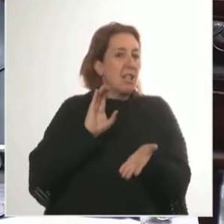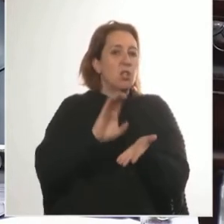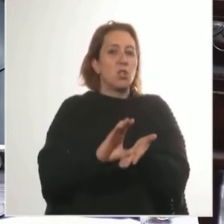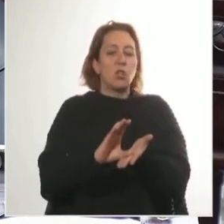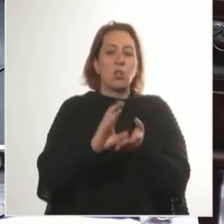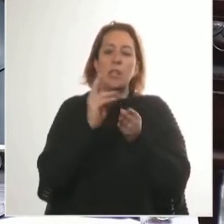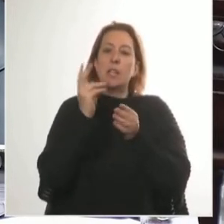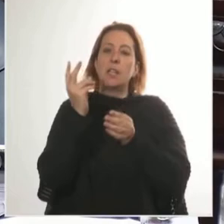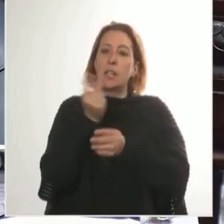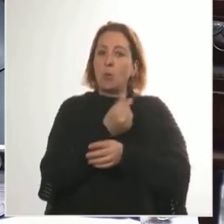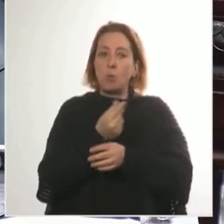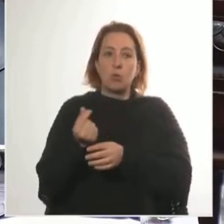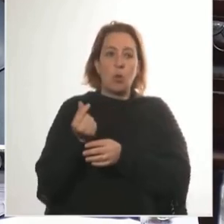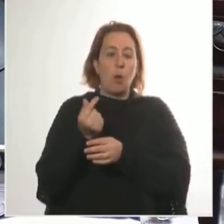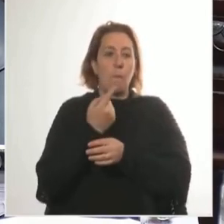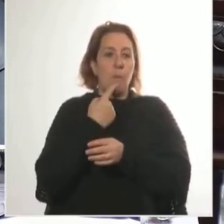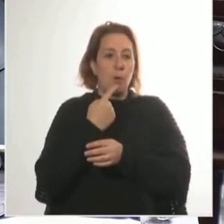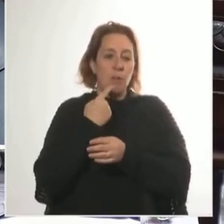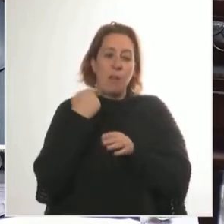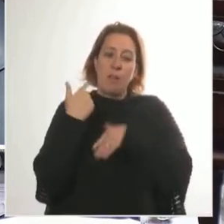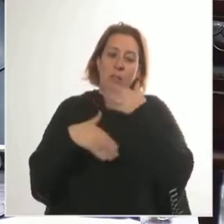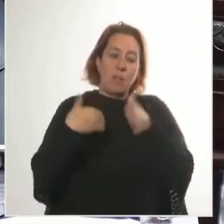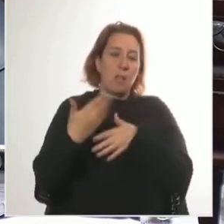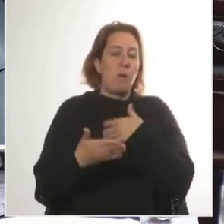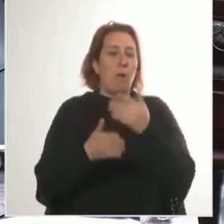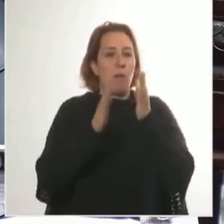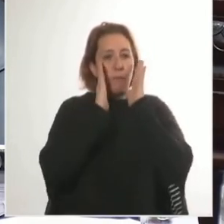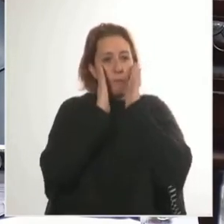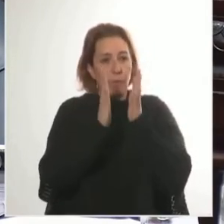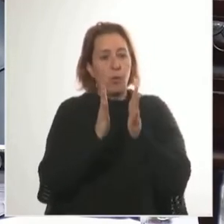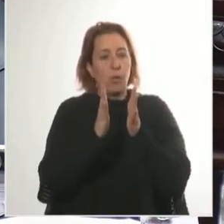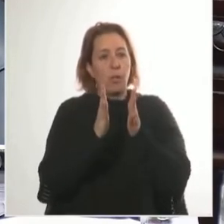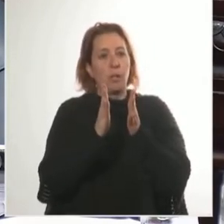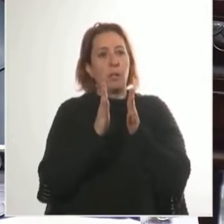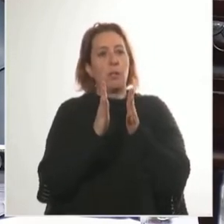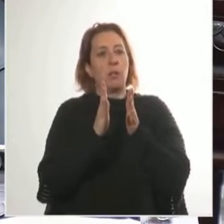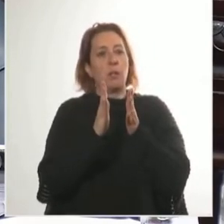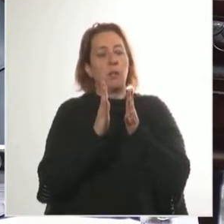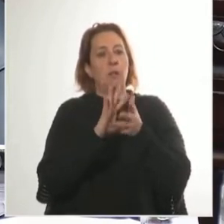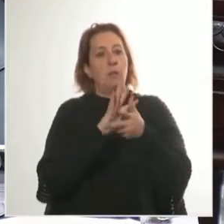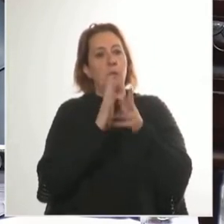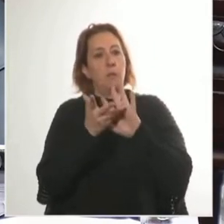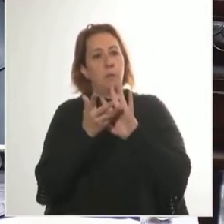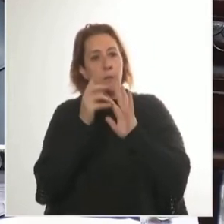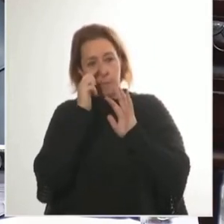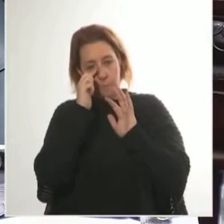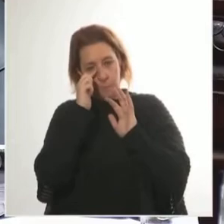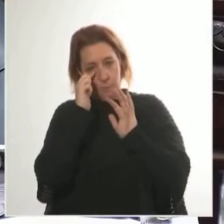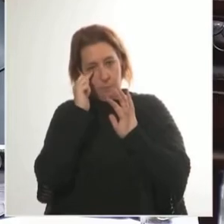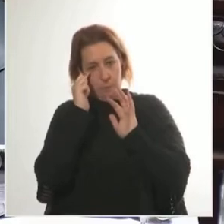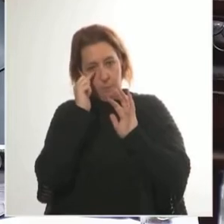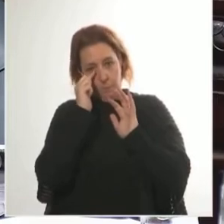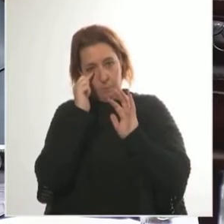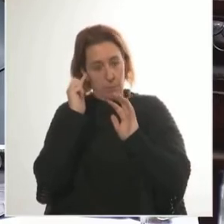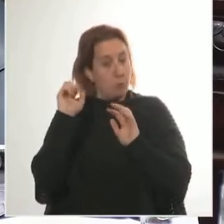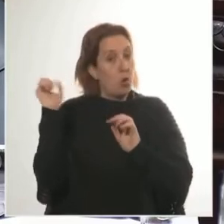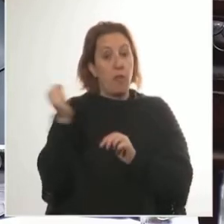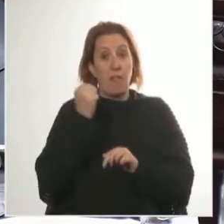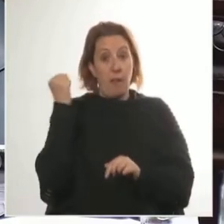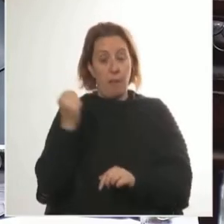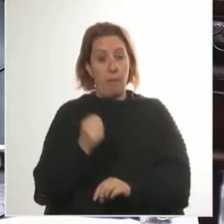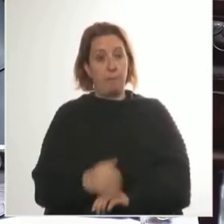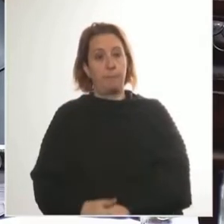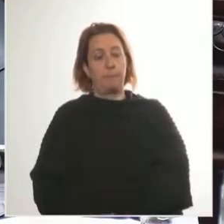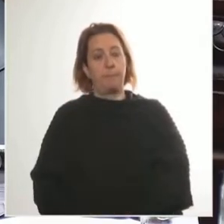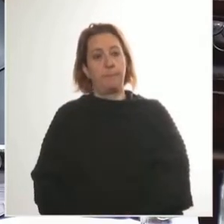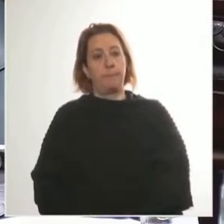las políticas, derivadas de un enfoque, derivadas de una visión, derivadas de las prioridades